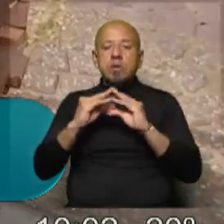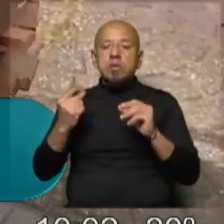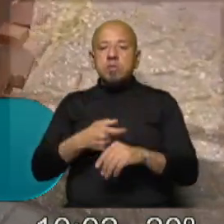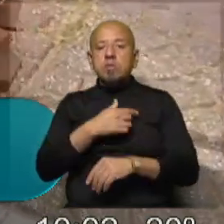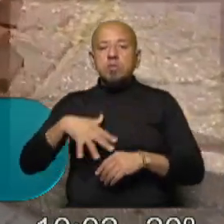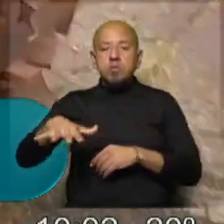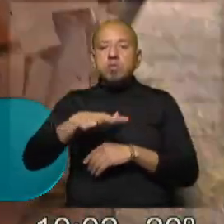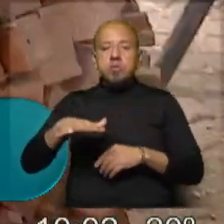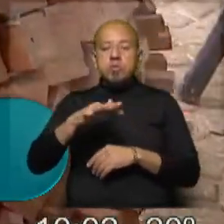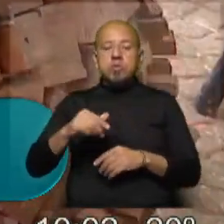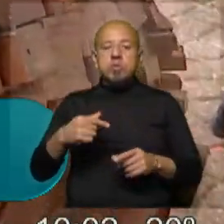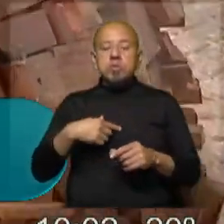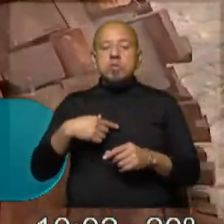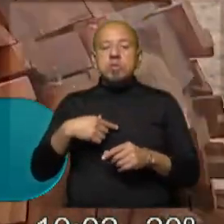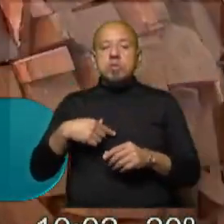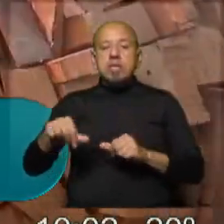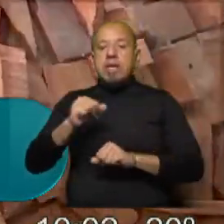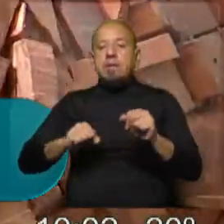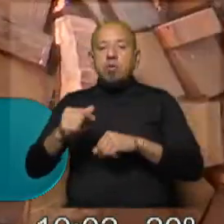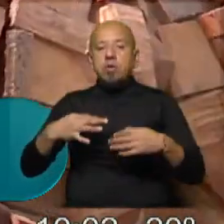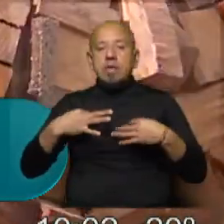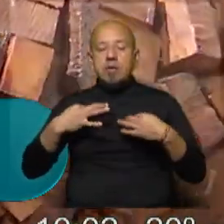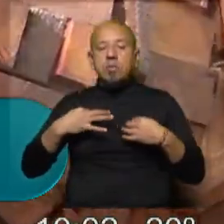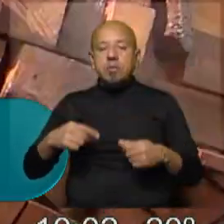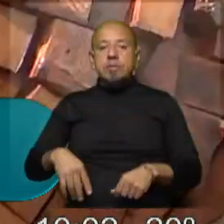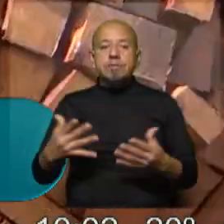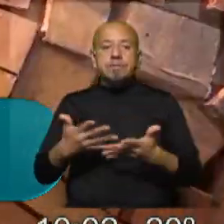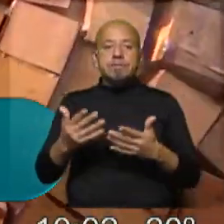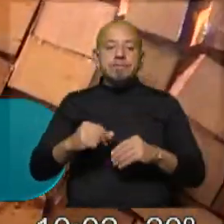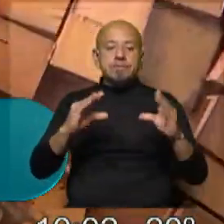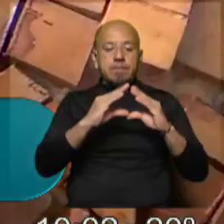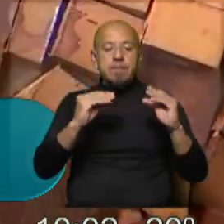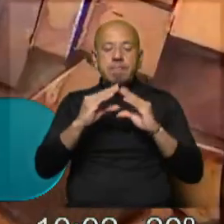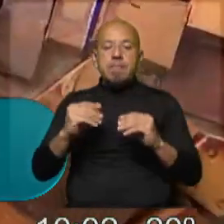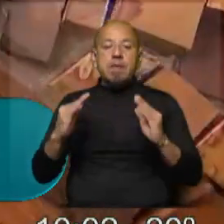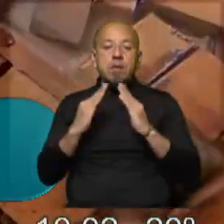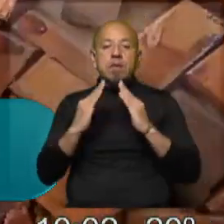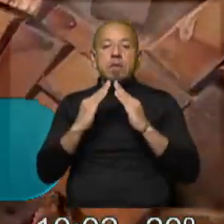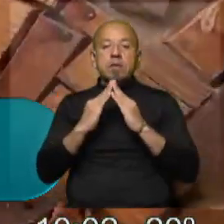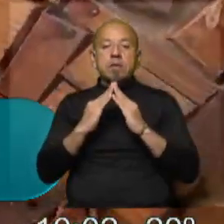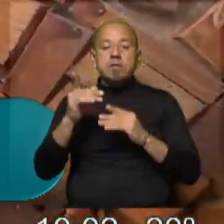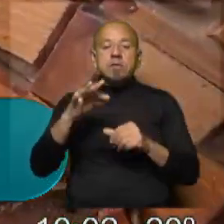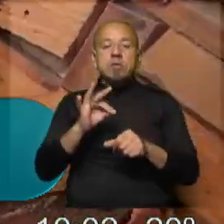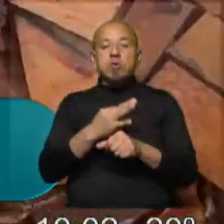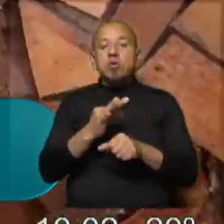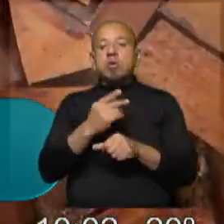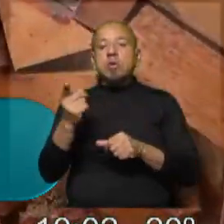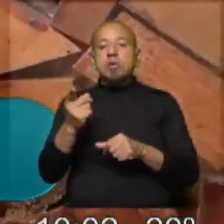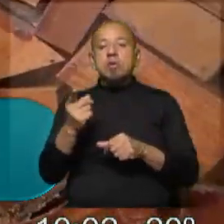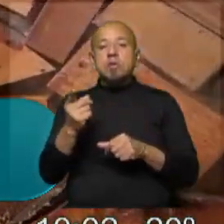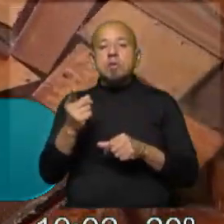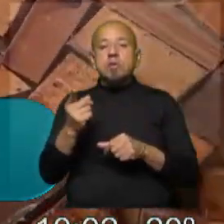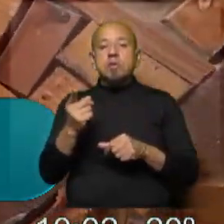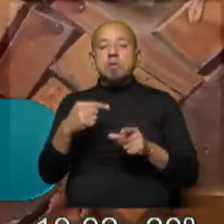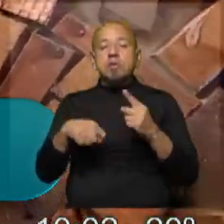más de 11.000 kilos de ropa para el Hospital Villarrobó. Y ahora estamos con la cooperativa de vivienda, que Carolina Cose nos dio un predio, muy